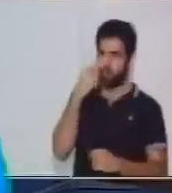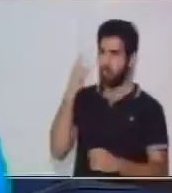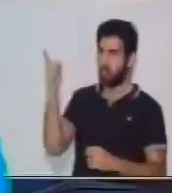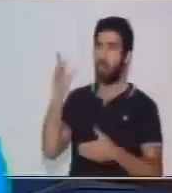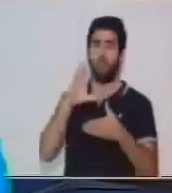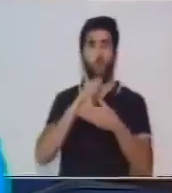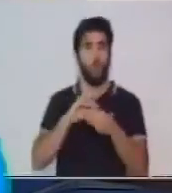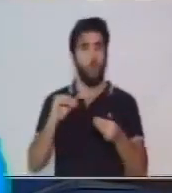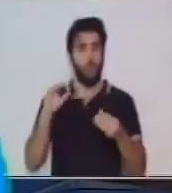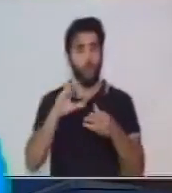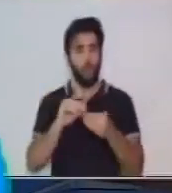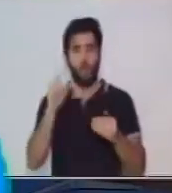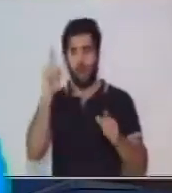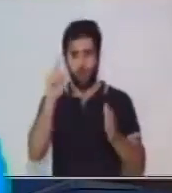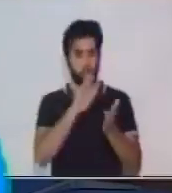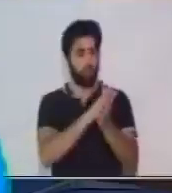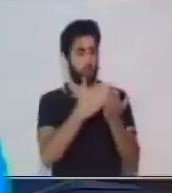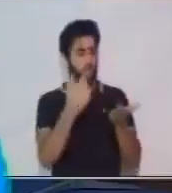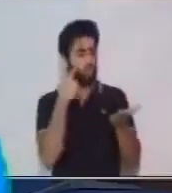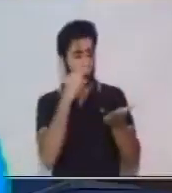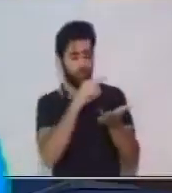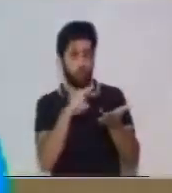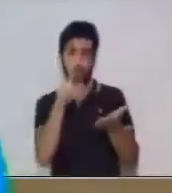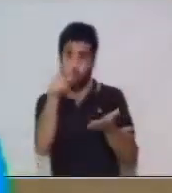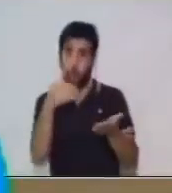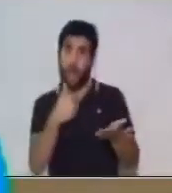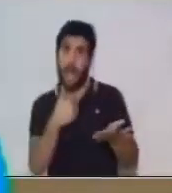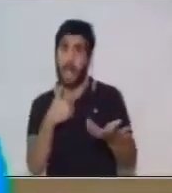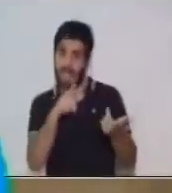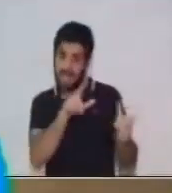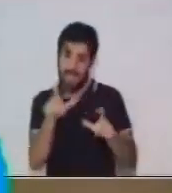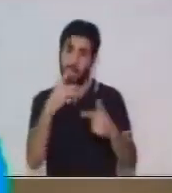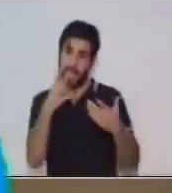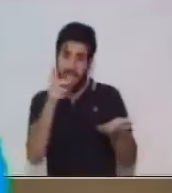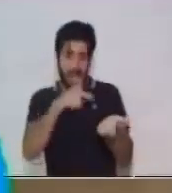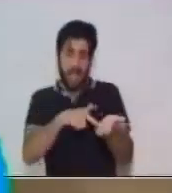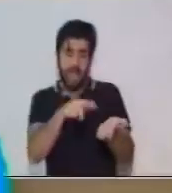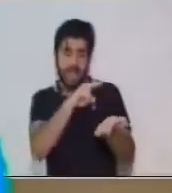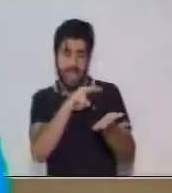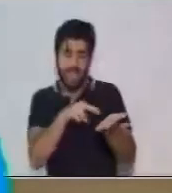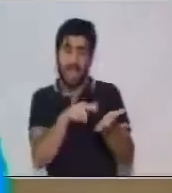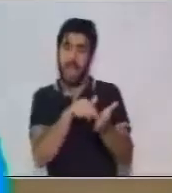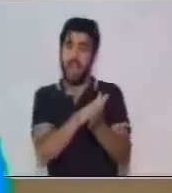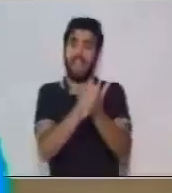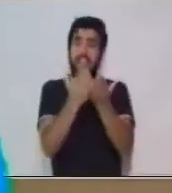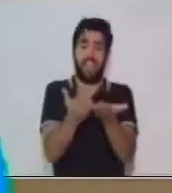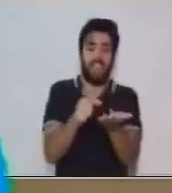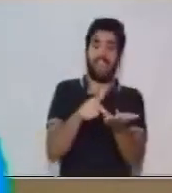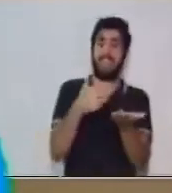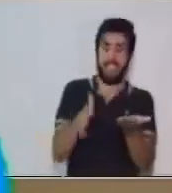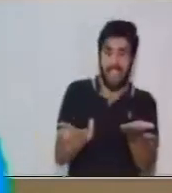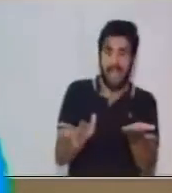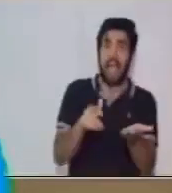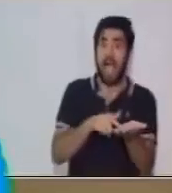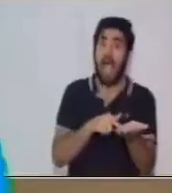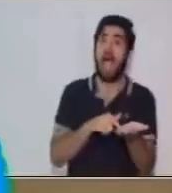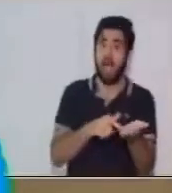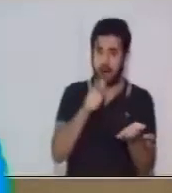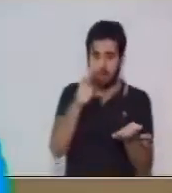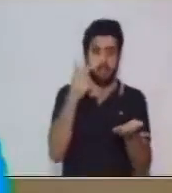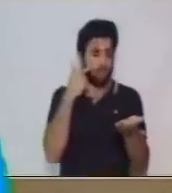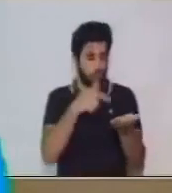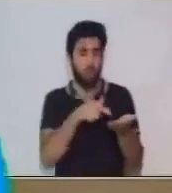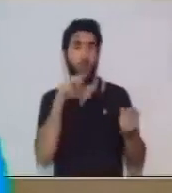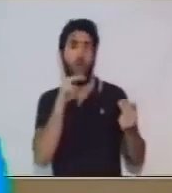cuento específico. Si es el que tienes sobre la mesa, muy bien. Si ya lo leíste, ya tienes conocimiento de